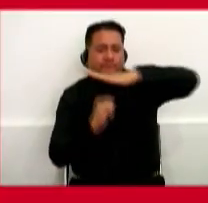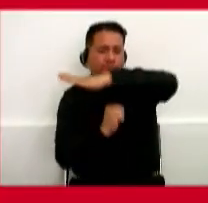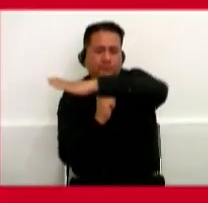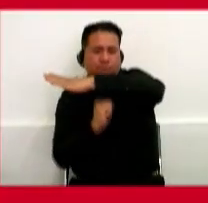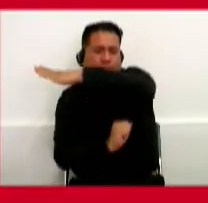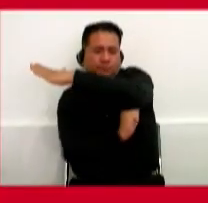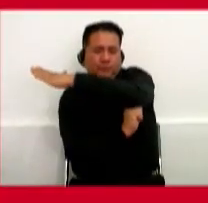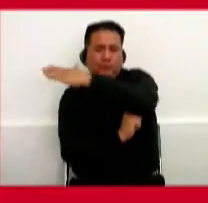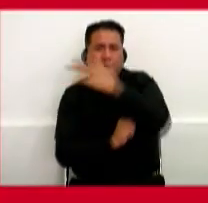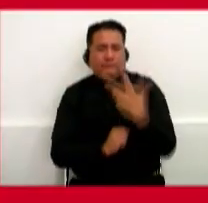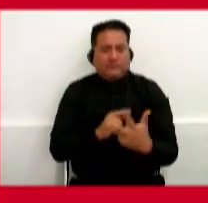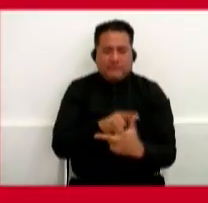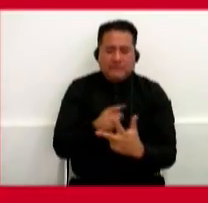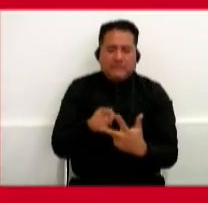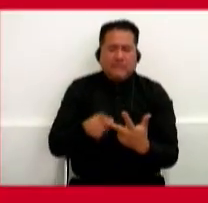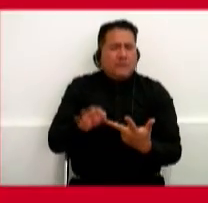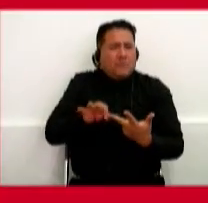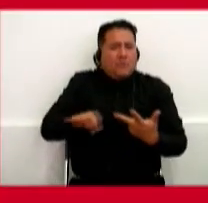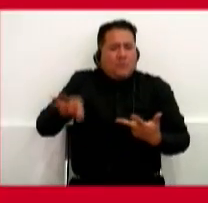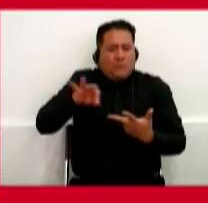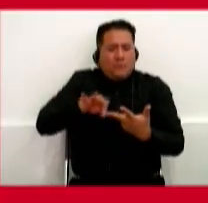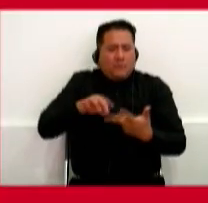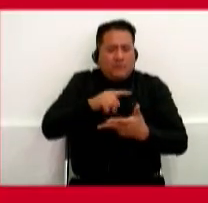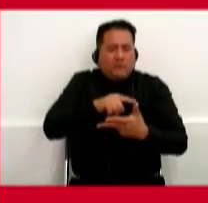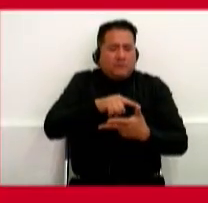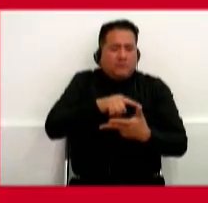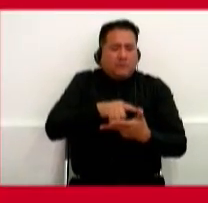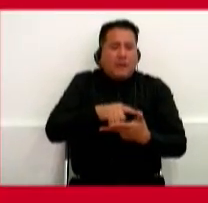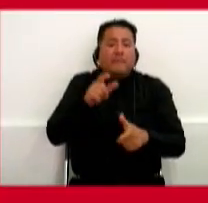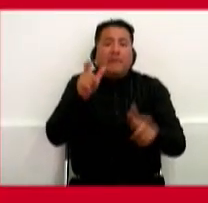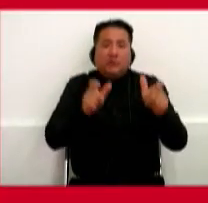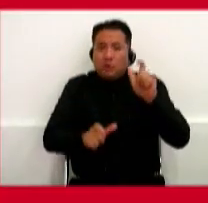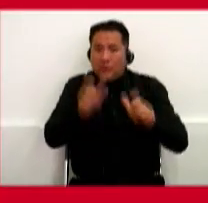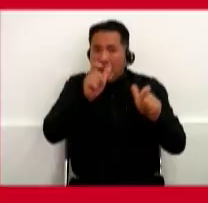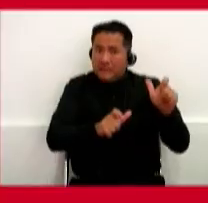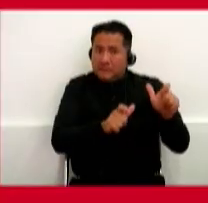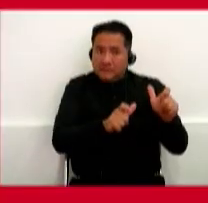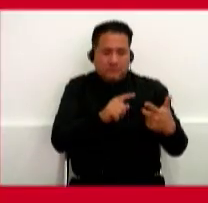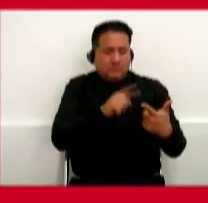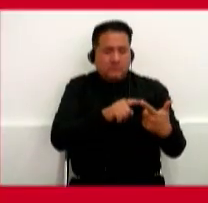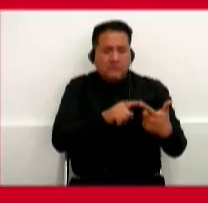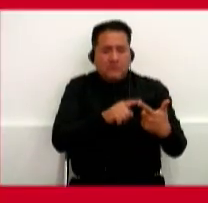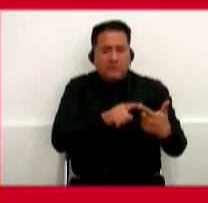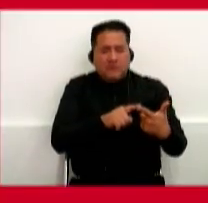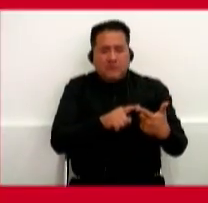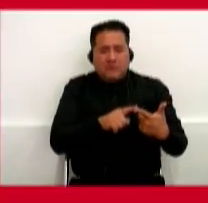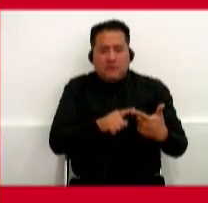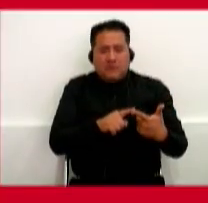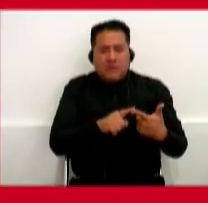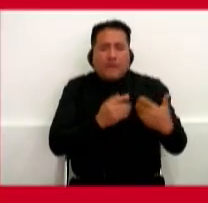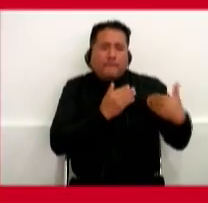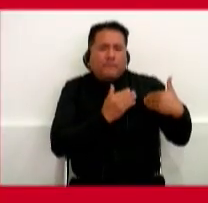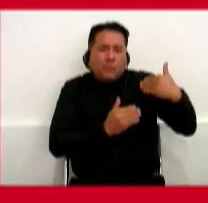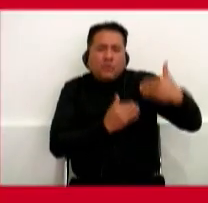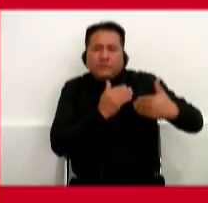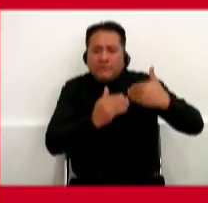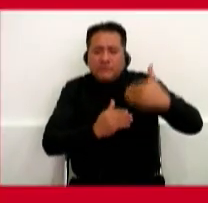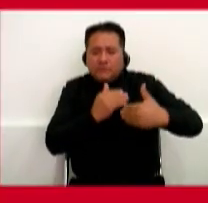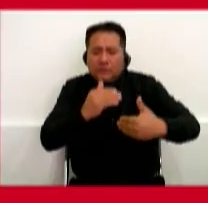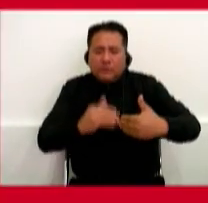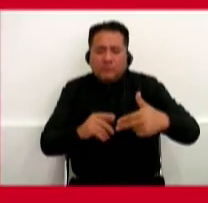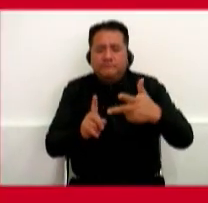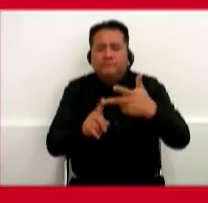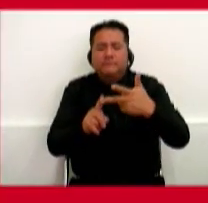con nuestro estándar operativo, con un enfoque de roles. ¿Esto qué significa? Que cada persona está